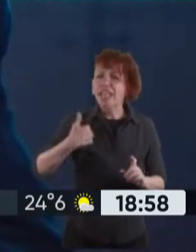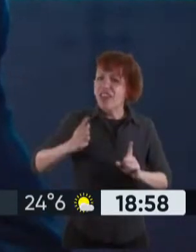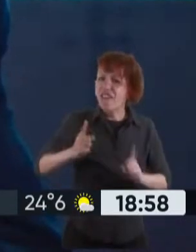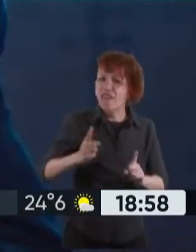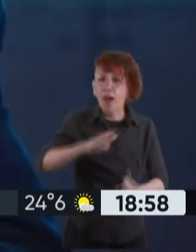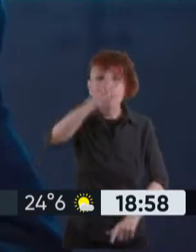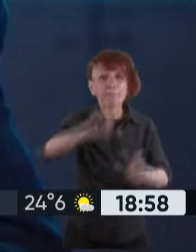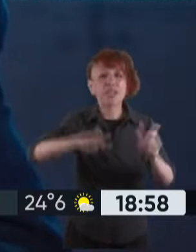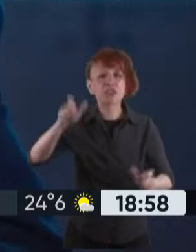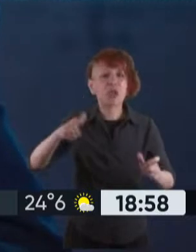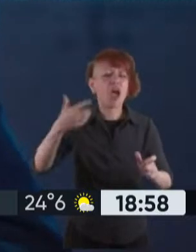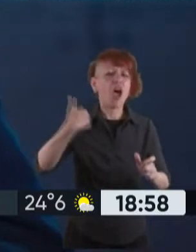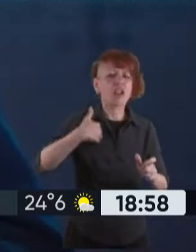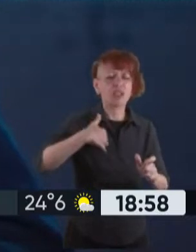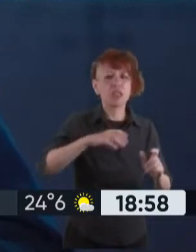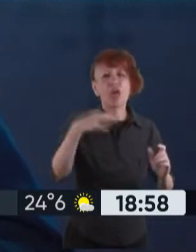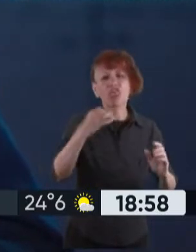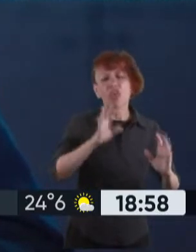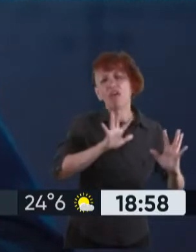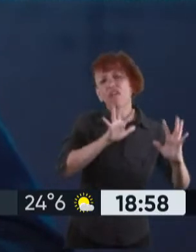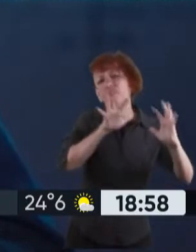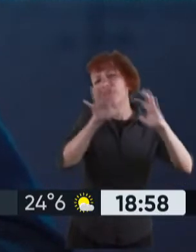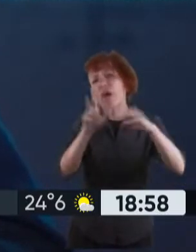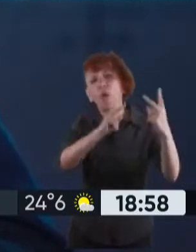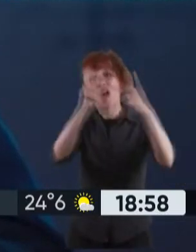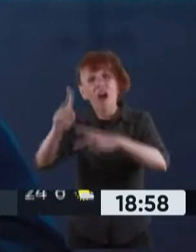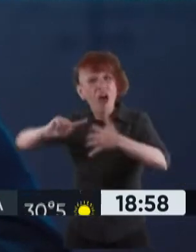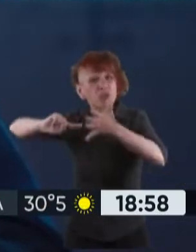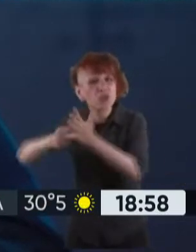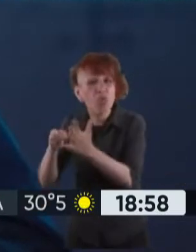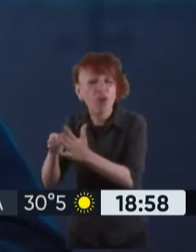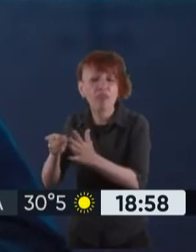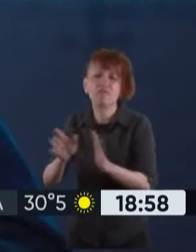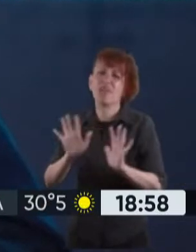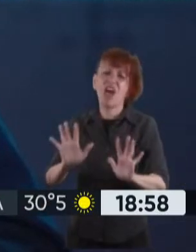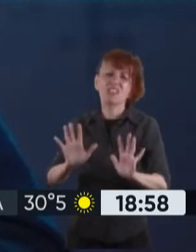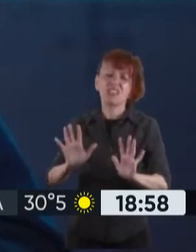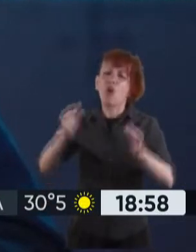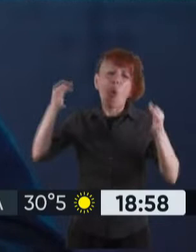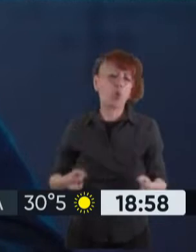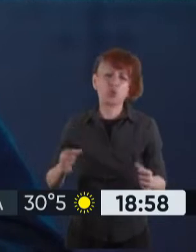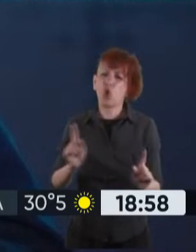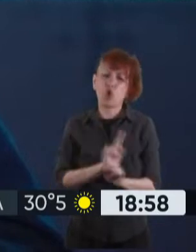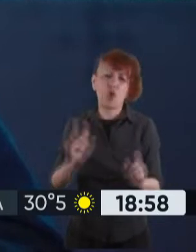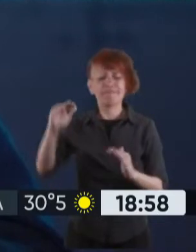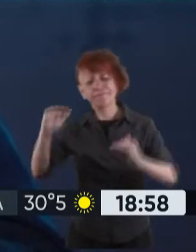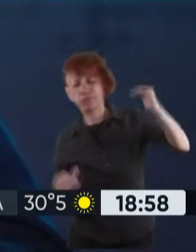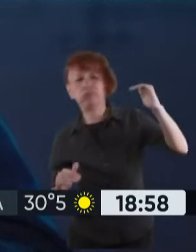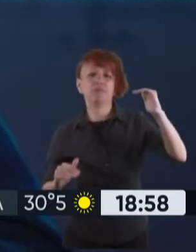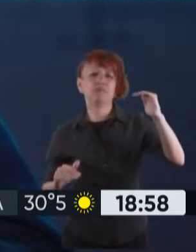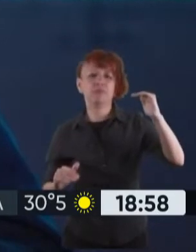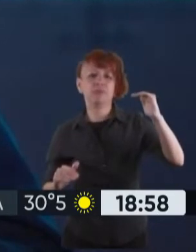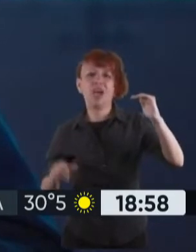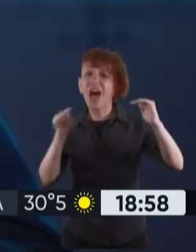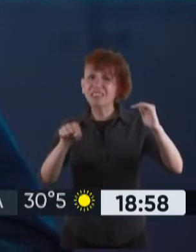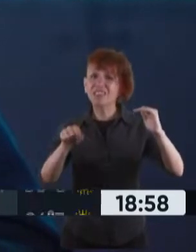buscan en las grandes ciudades el futuro que no encuentran en su tierra, esa va a ser una Argentina injusta y definitivamente no va a